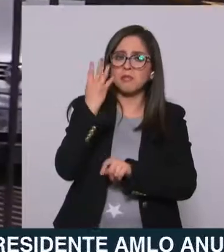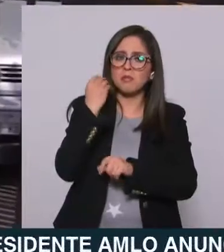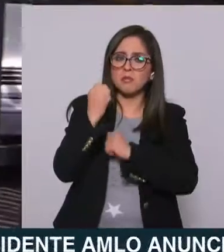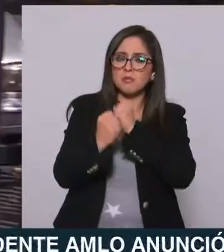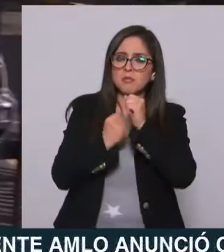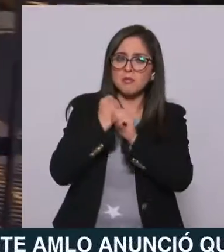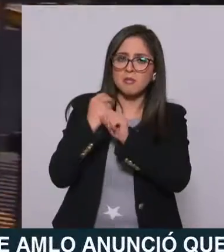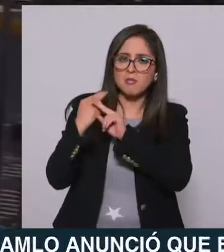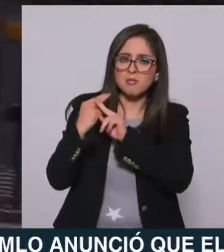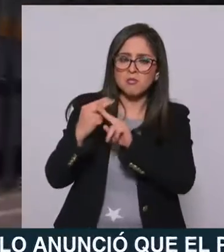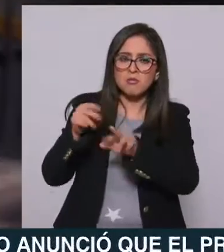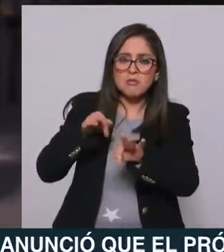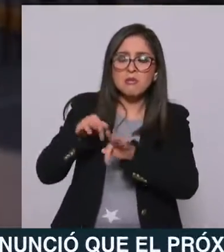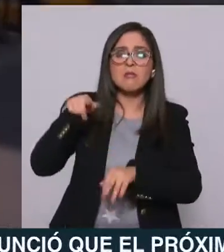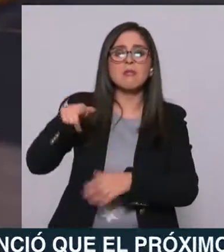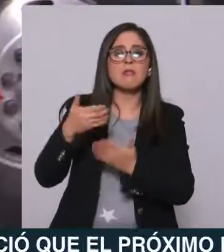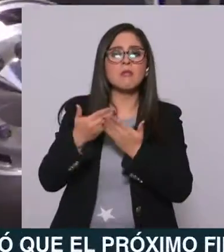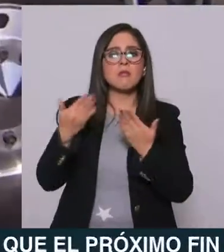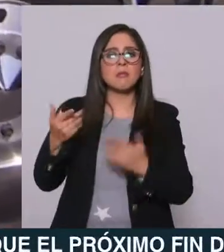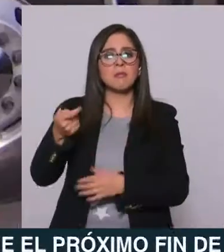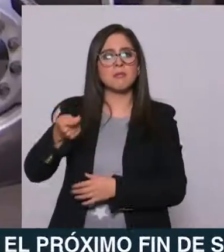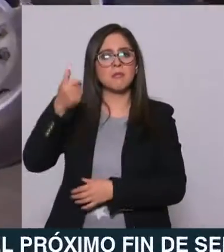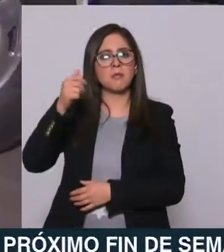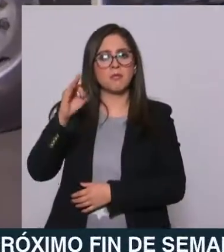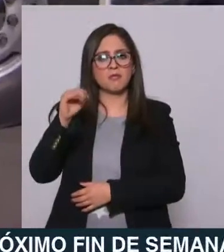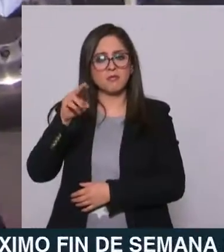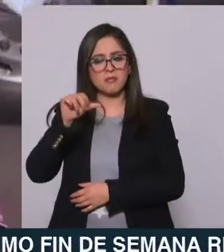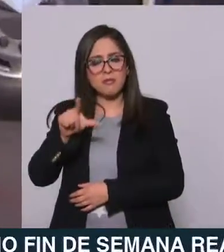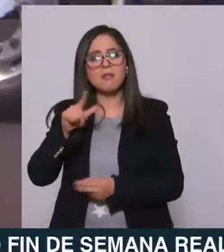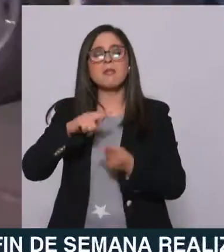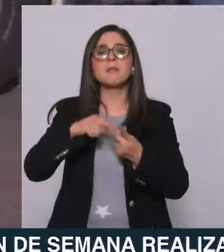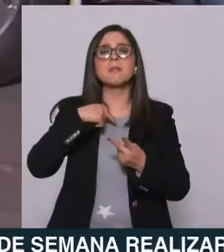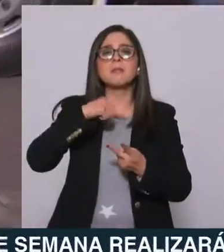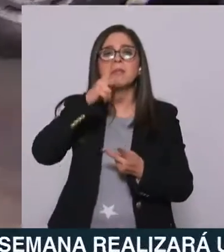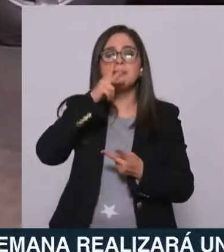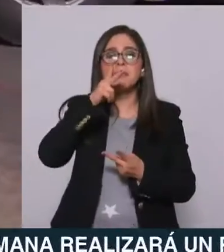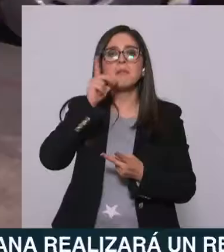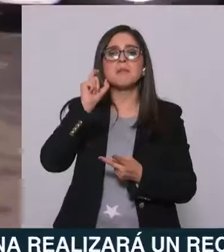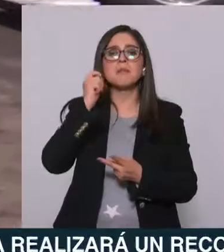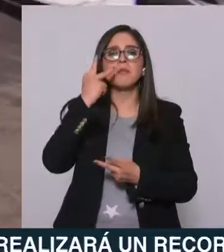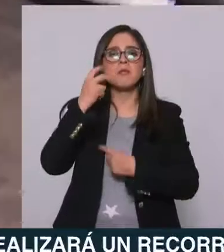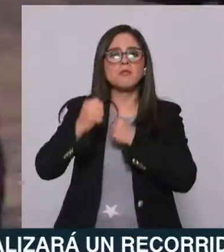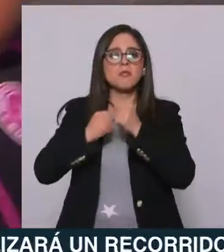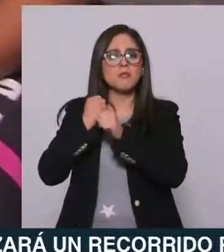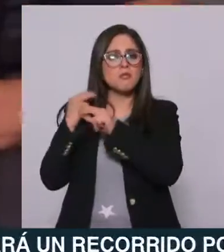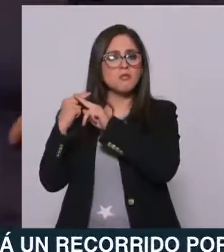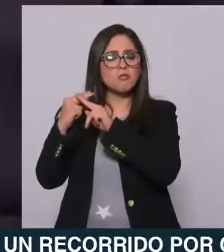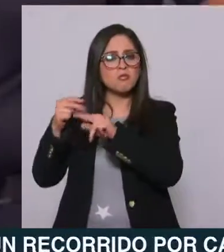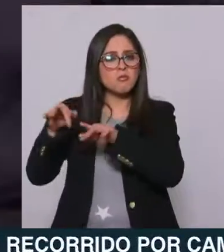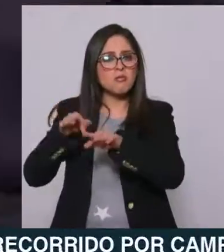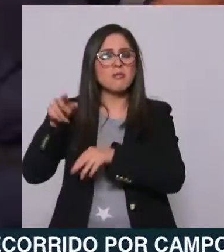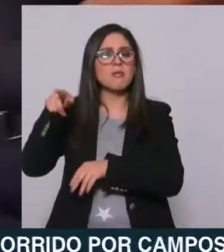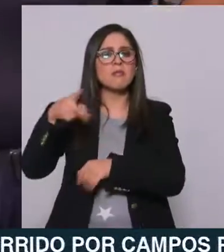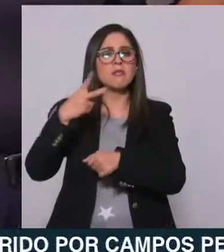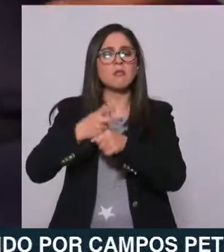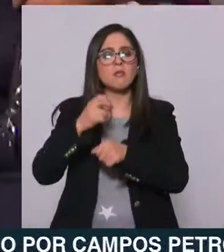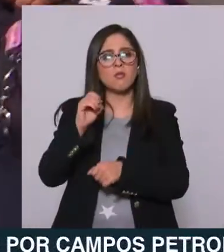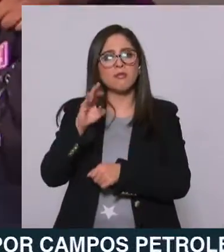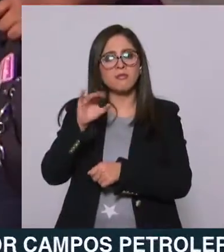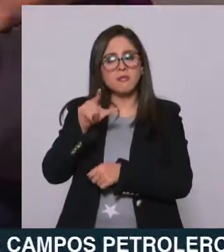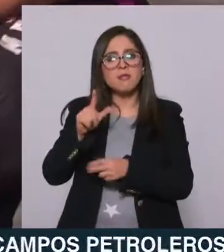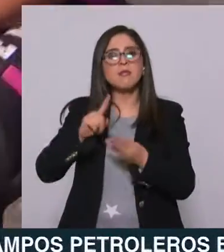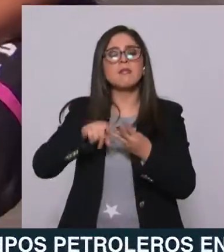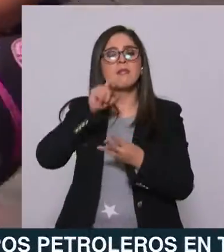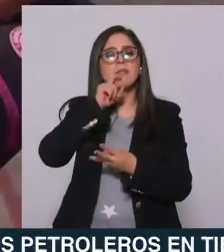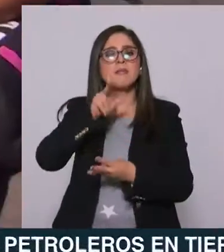de bombero, ella es primer oficial. Mi papá tiene 28 años, él es segundo oficial. Y tengo un hermano